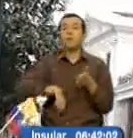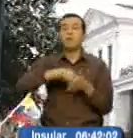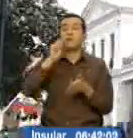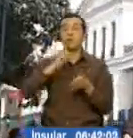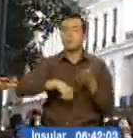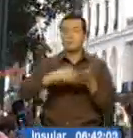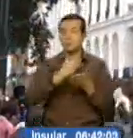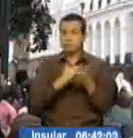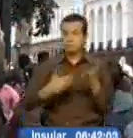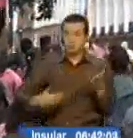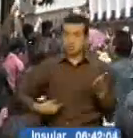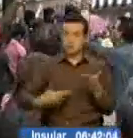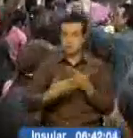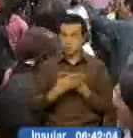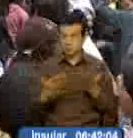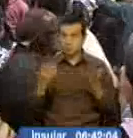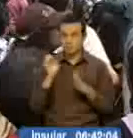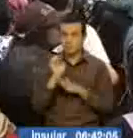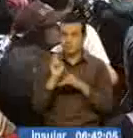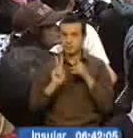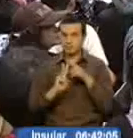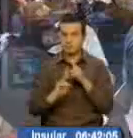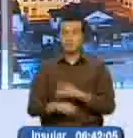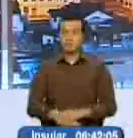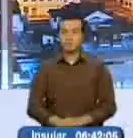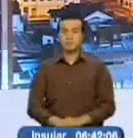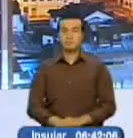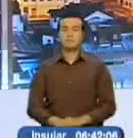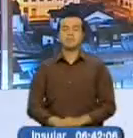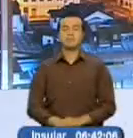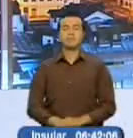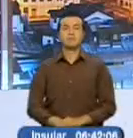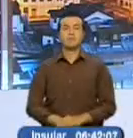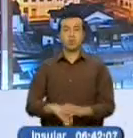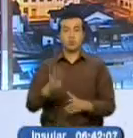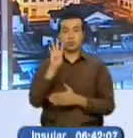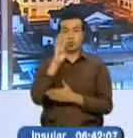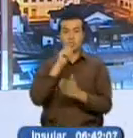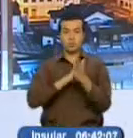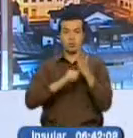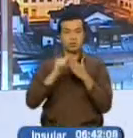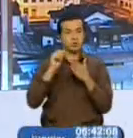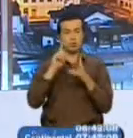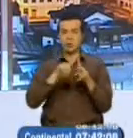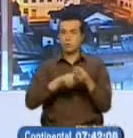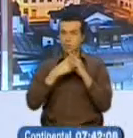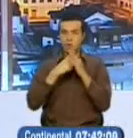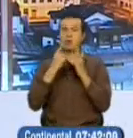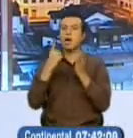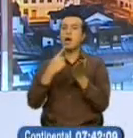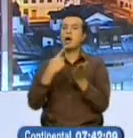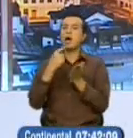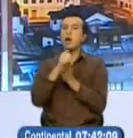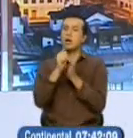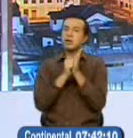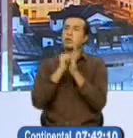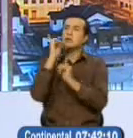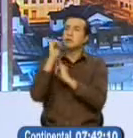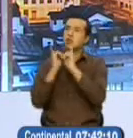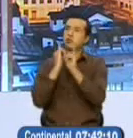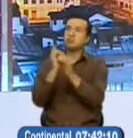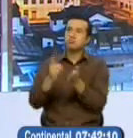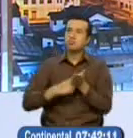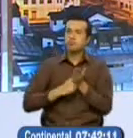decreto ejecutivo. Ivana Paredes, Ecuador TV. Cuatro ministerios comenzaron a sentar las bases de una agenda de política exterior del